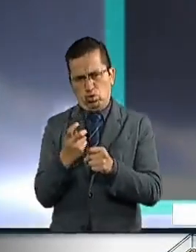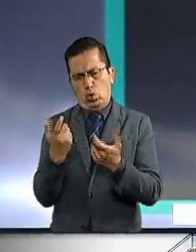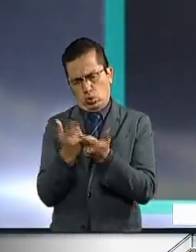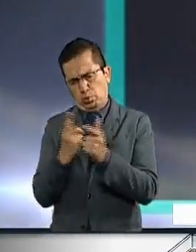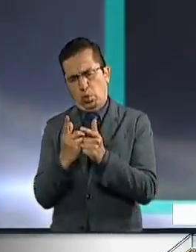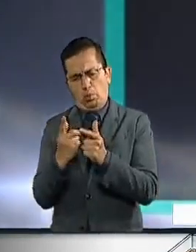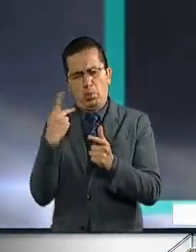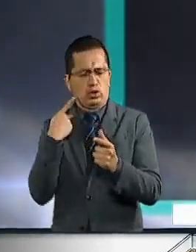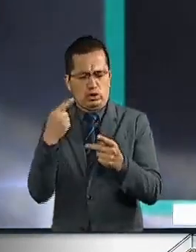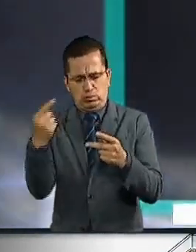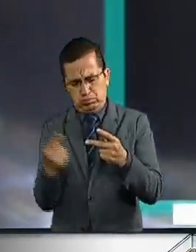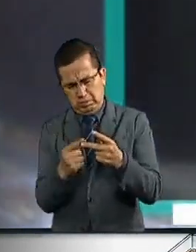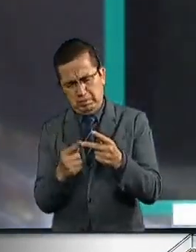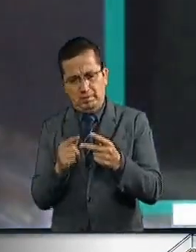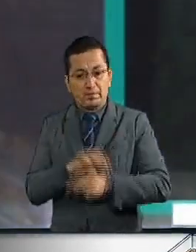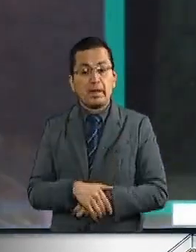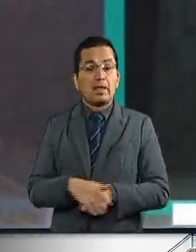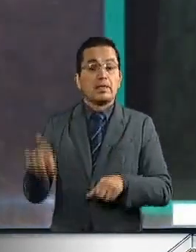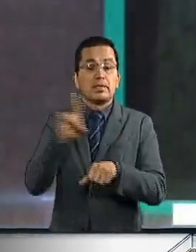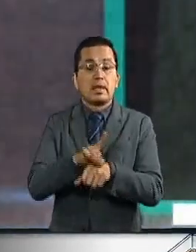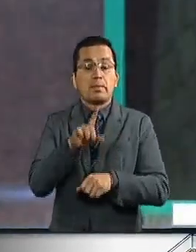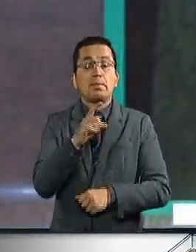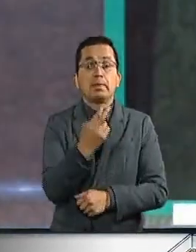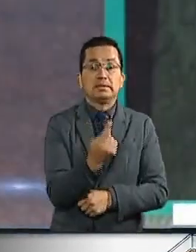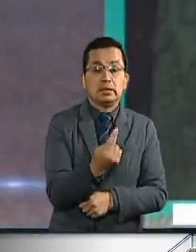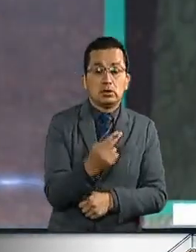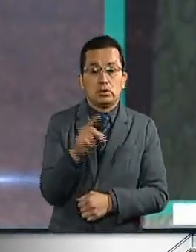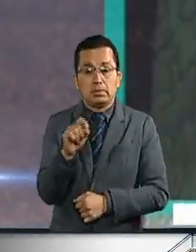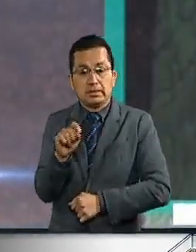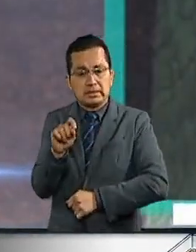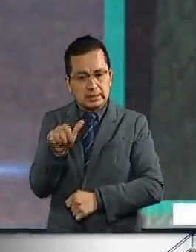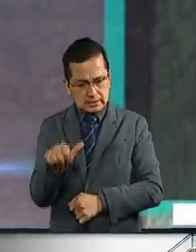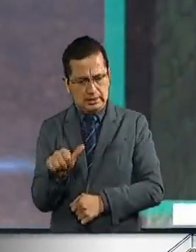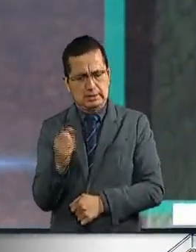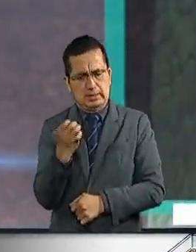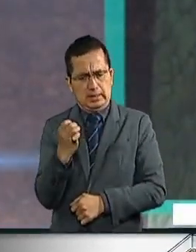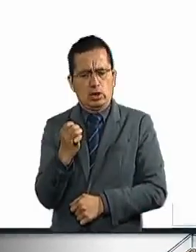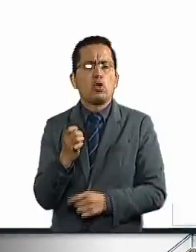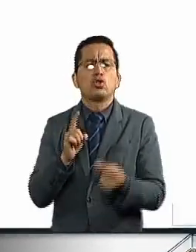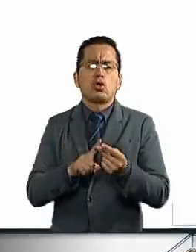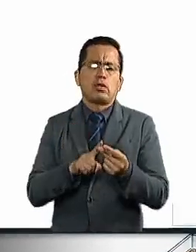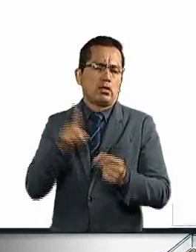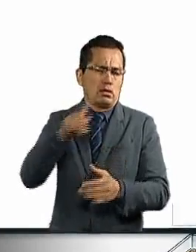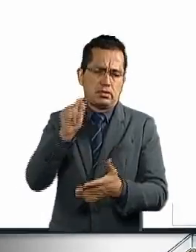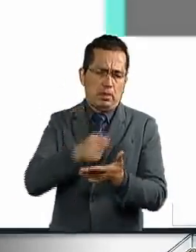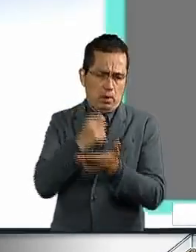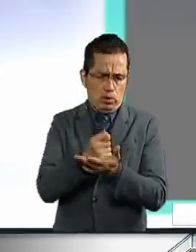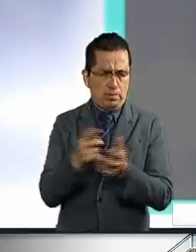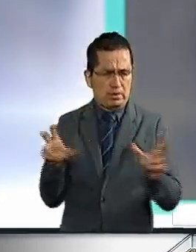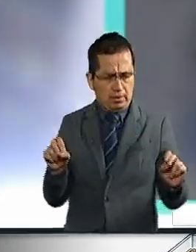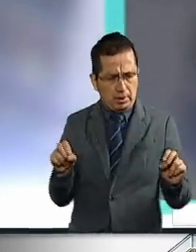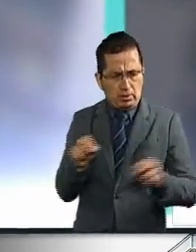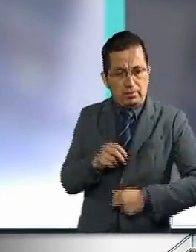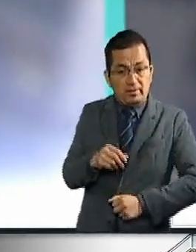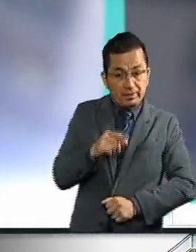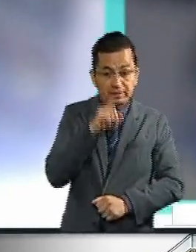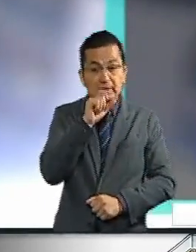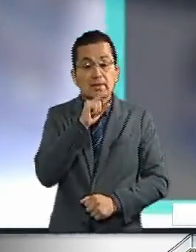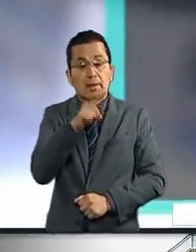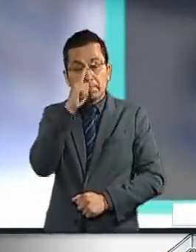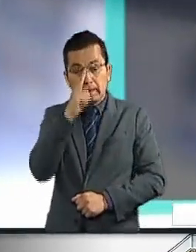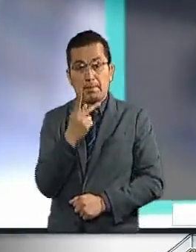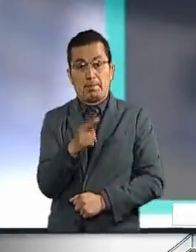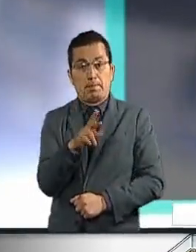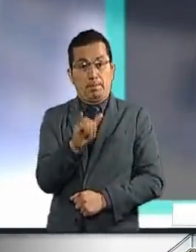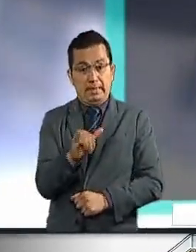25 y 26 de enero Pero ellos se van a reunir en Tampico Tamaulipas en el caso del Pri se prevé